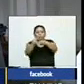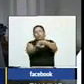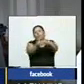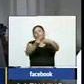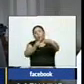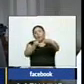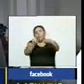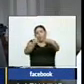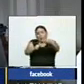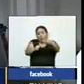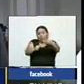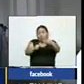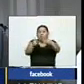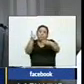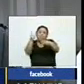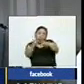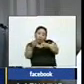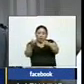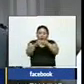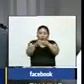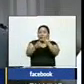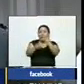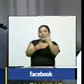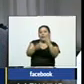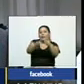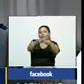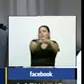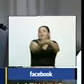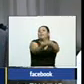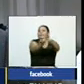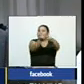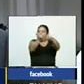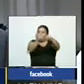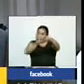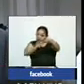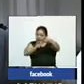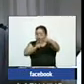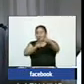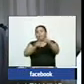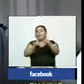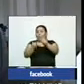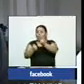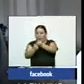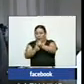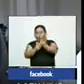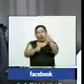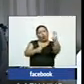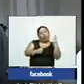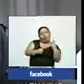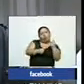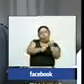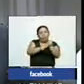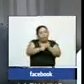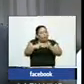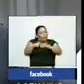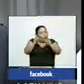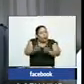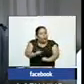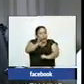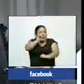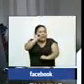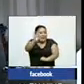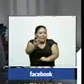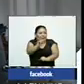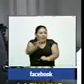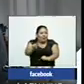parlamentario no lo haya dicho esto, son los tres que vamos a enviar propietarios. Y estos tres suplentes no estoy incapacitada de los nombres,